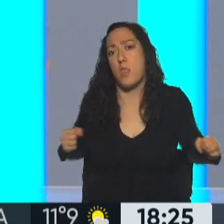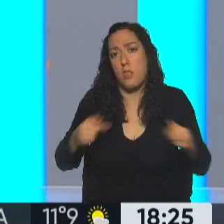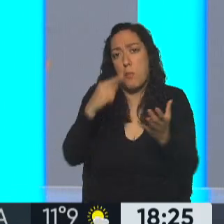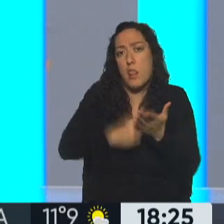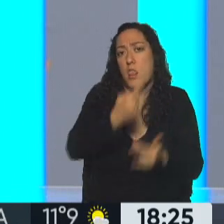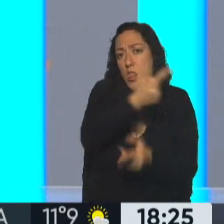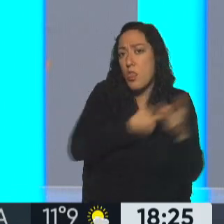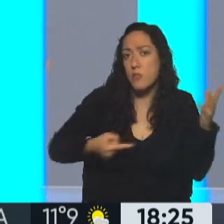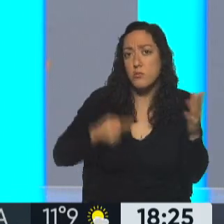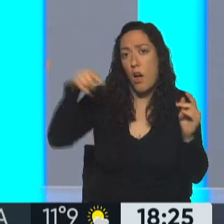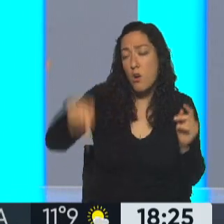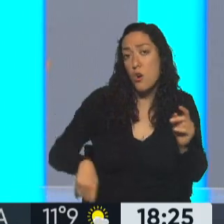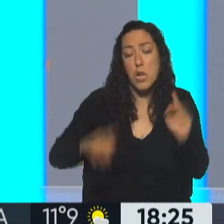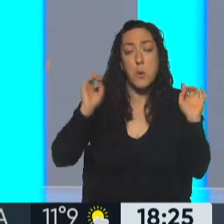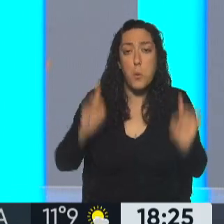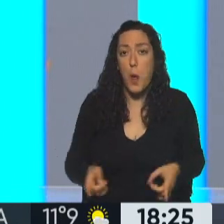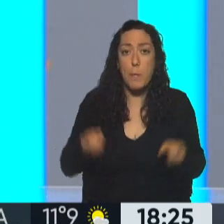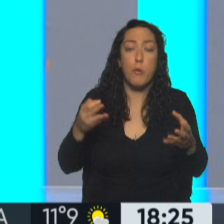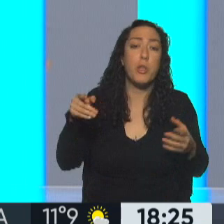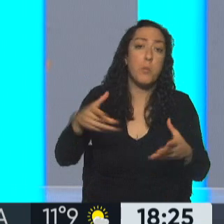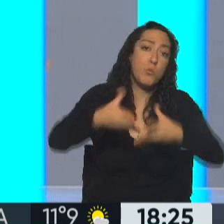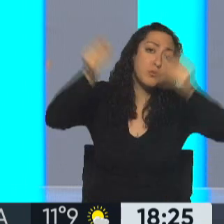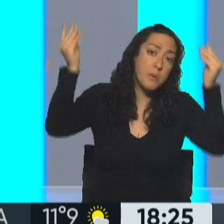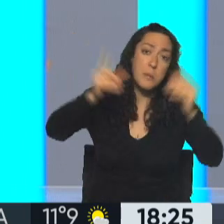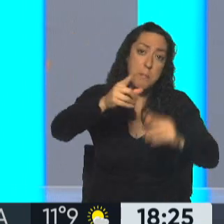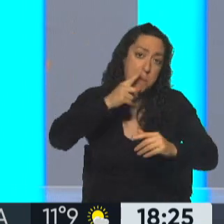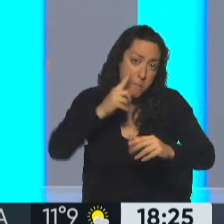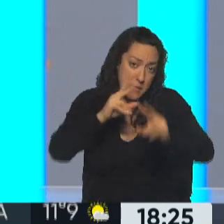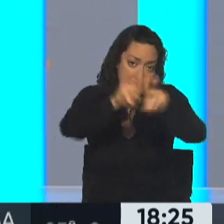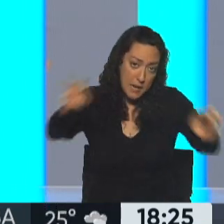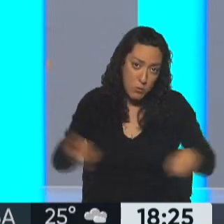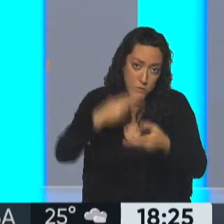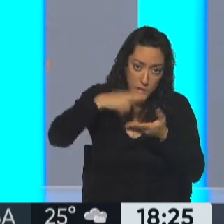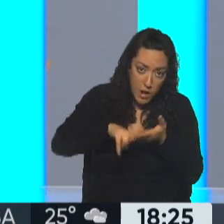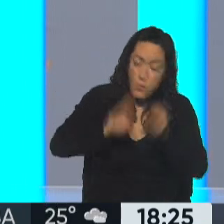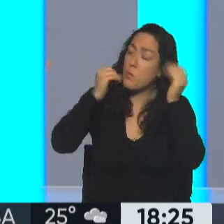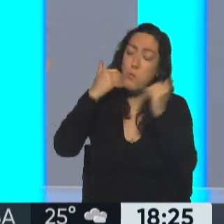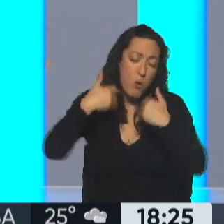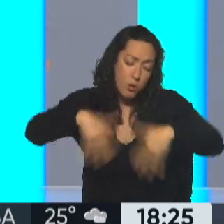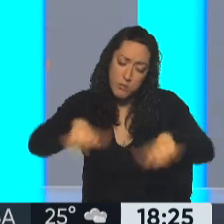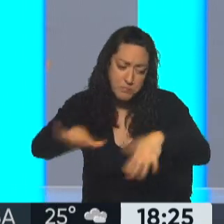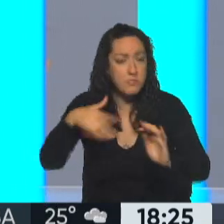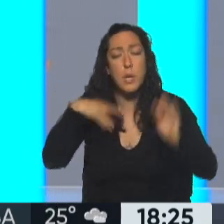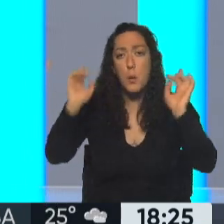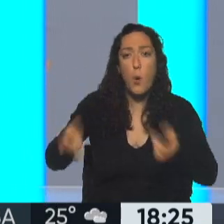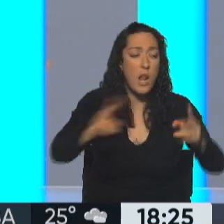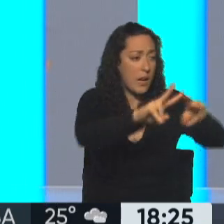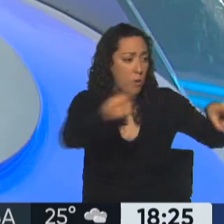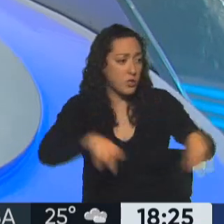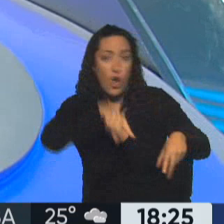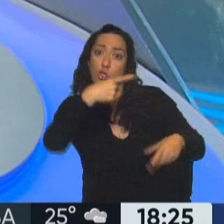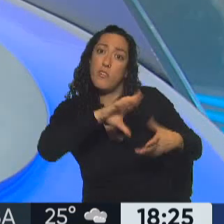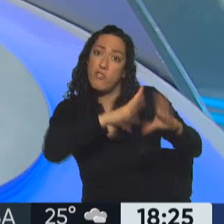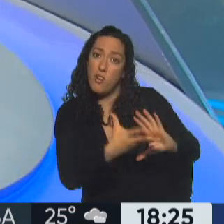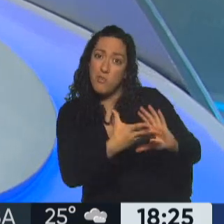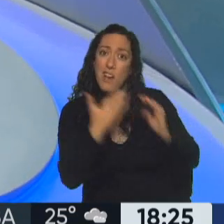medidas en este momento, porque está resignando muchas veces lo que pareciera recaudación fiscal en favor de generar más recaudación fiscal, pero a través de la producción